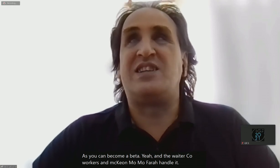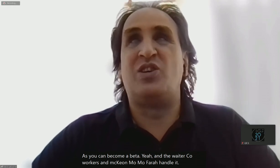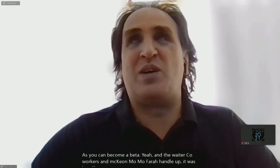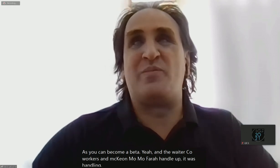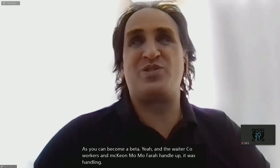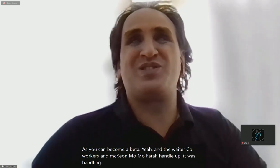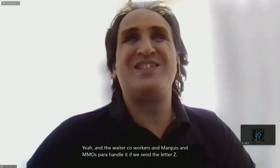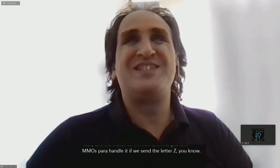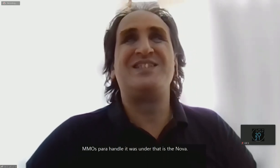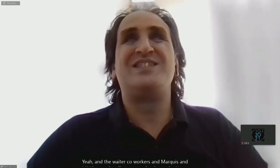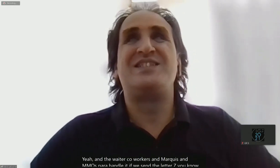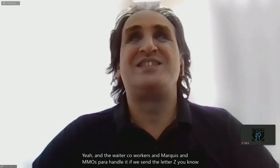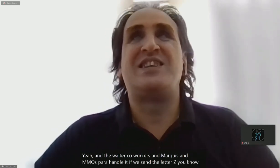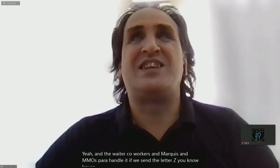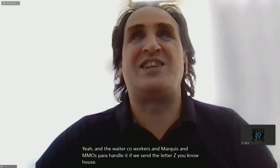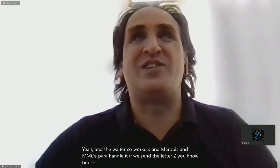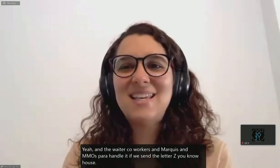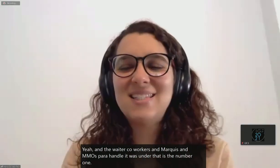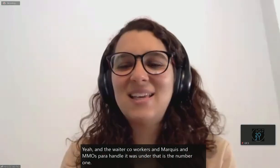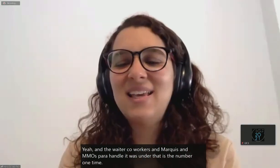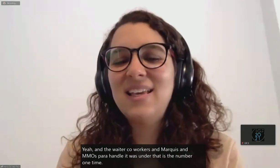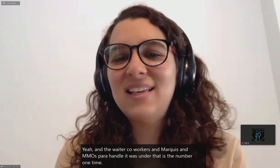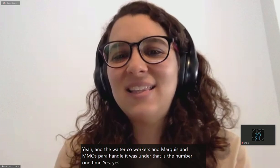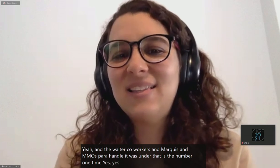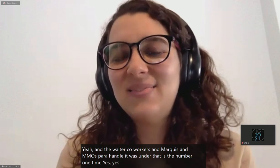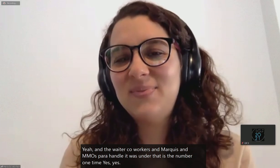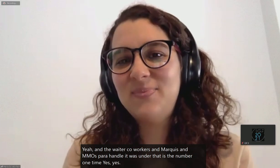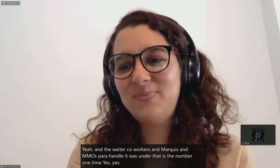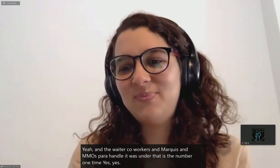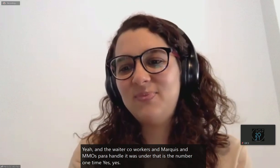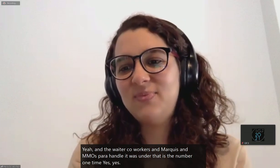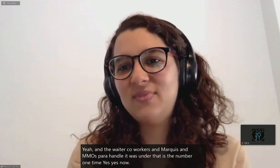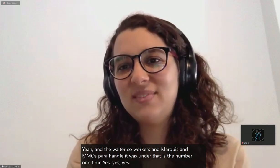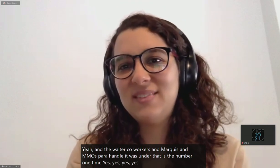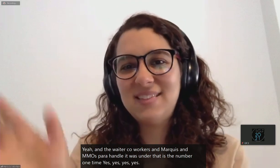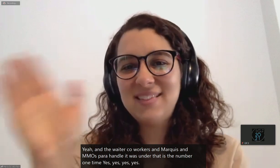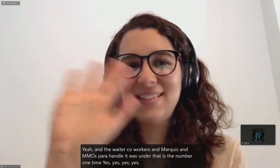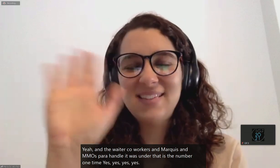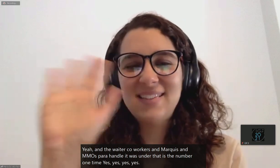accesibilidad. Nos vamos. Muchas gracias. Gracias.